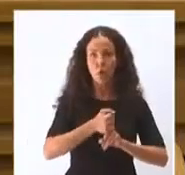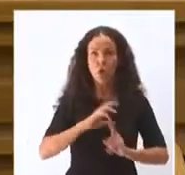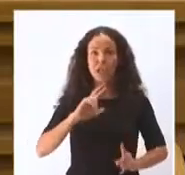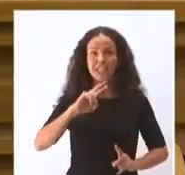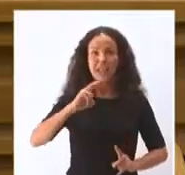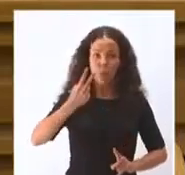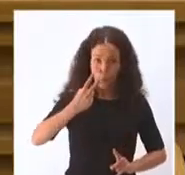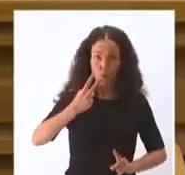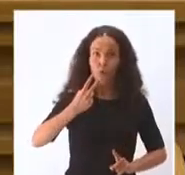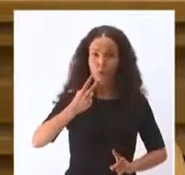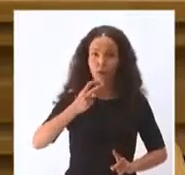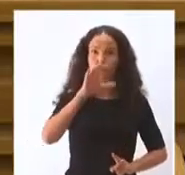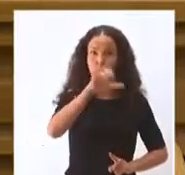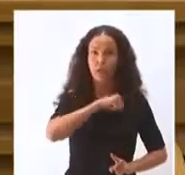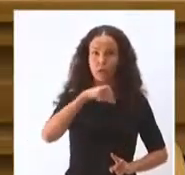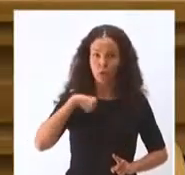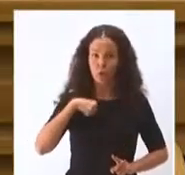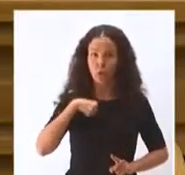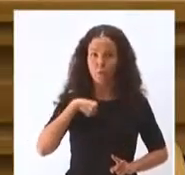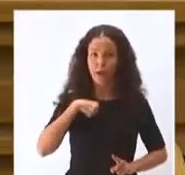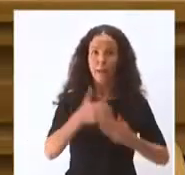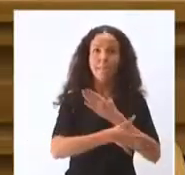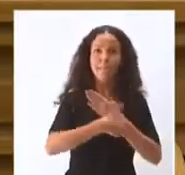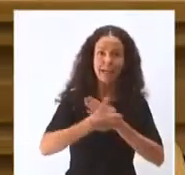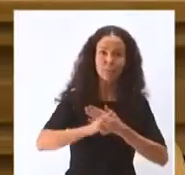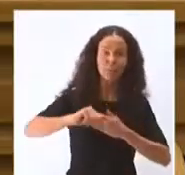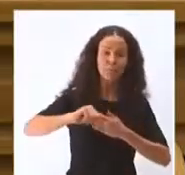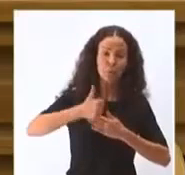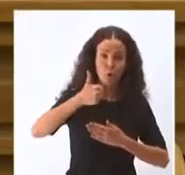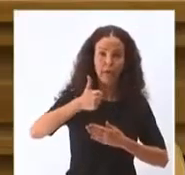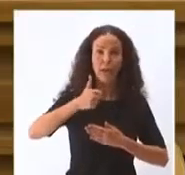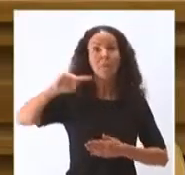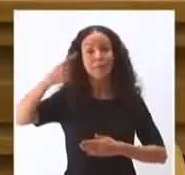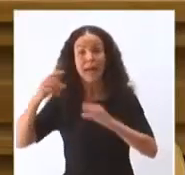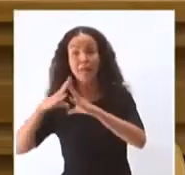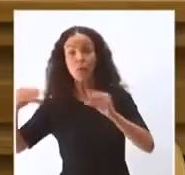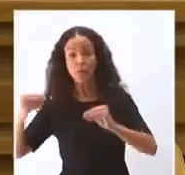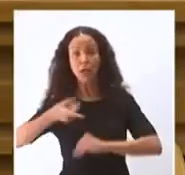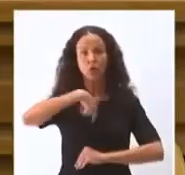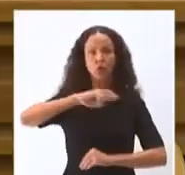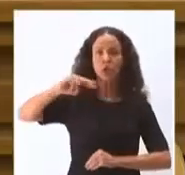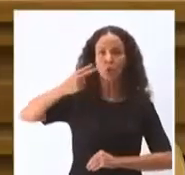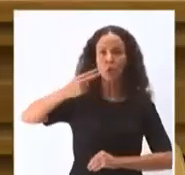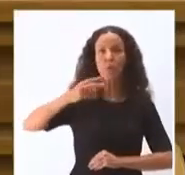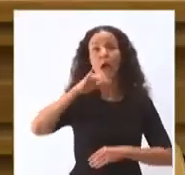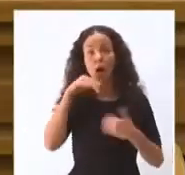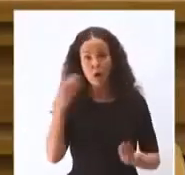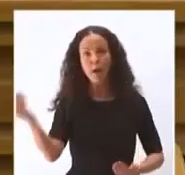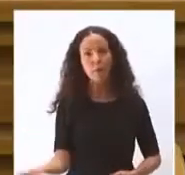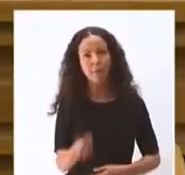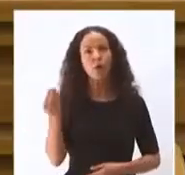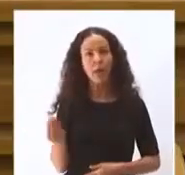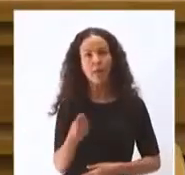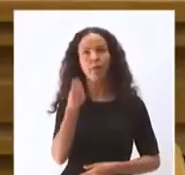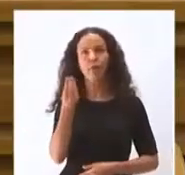elevada donde toda la comunidad autónoma después de andalucía hemos mejorado en los cuatro indicadores que se pueden entender de